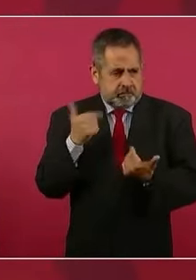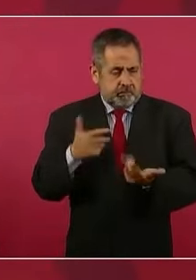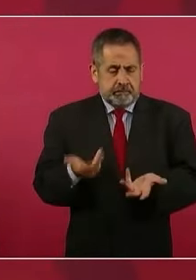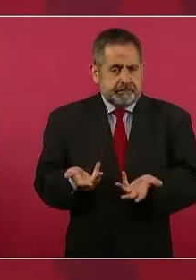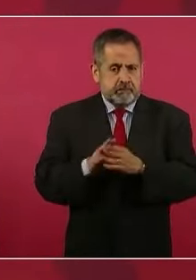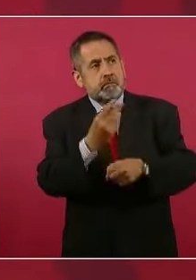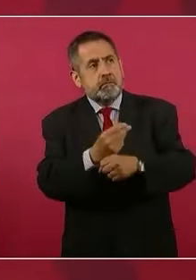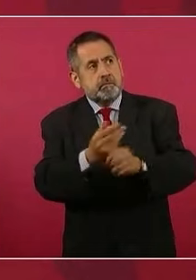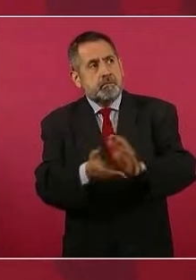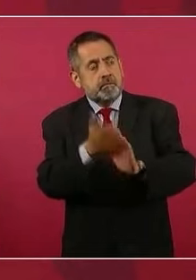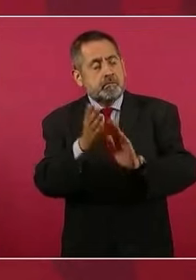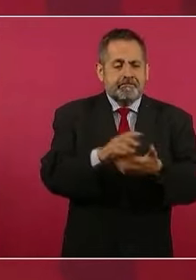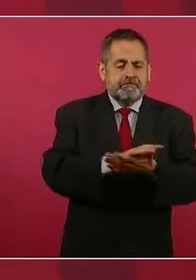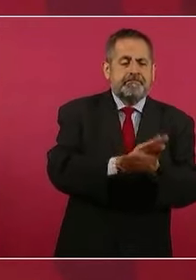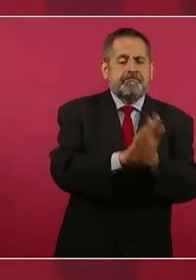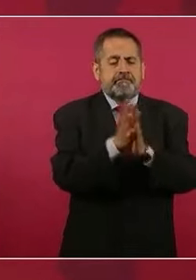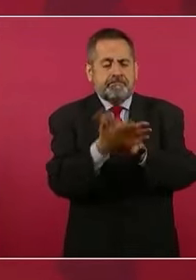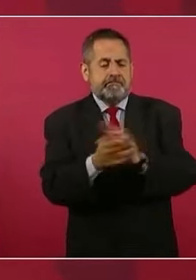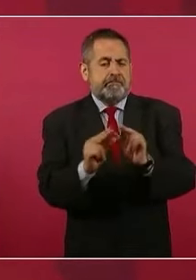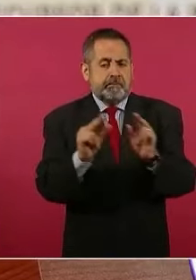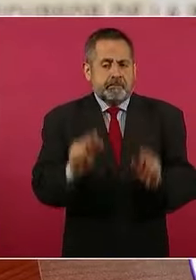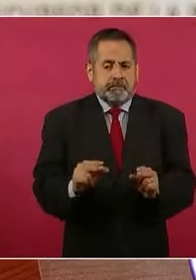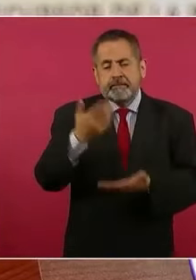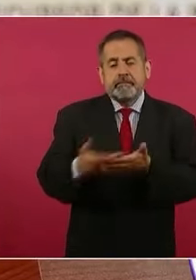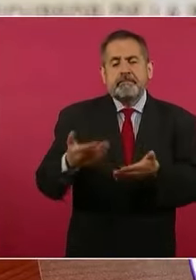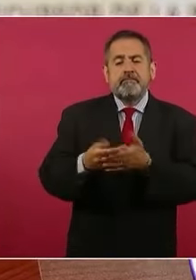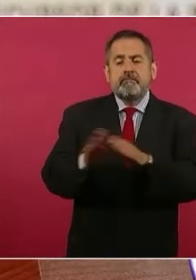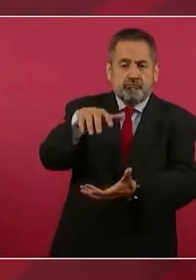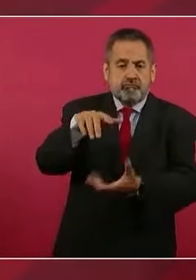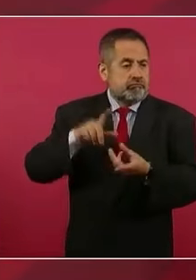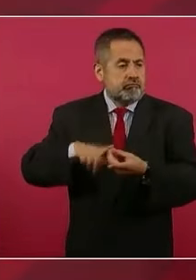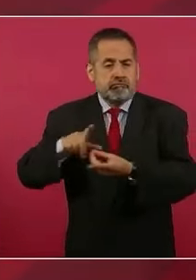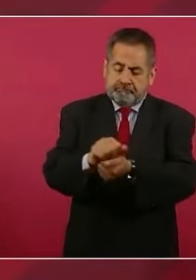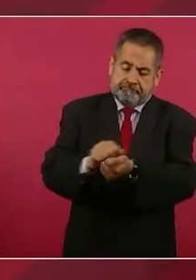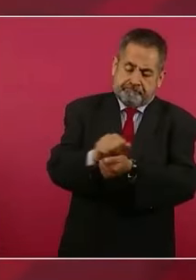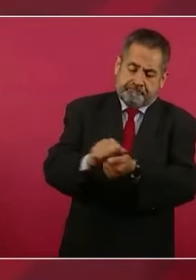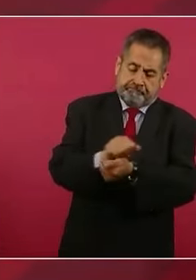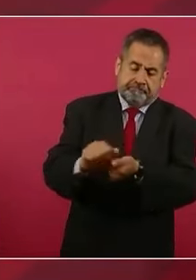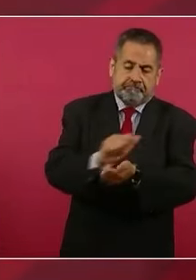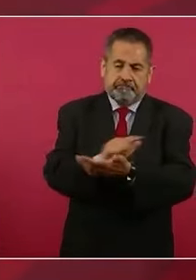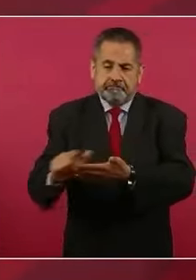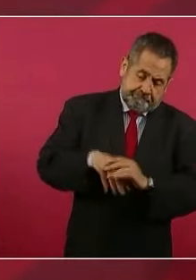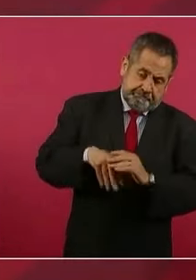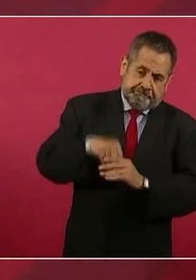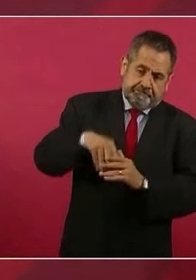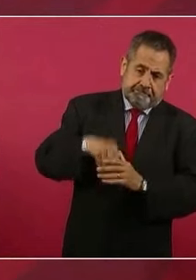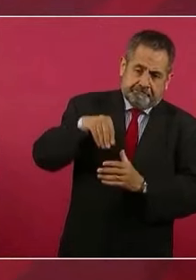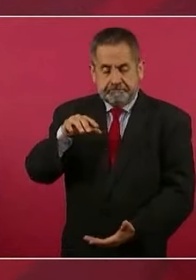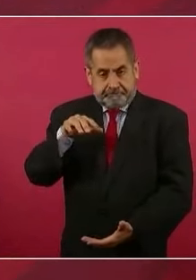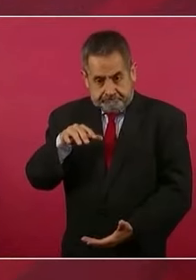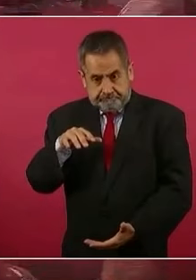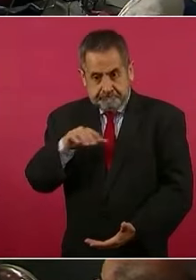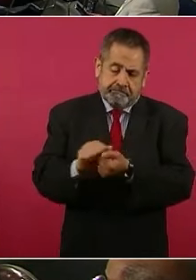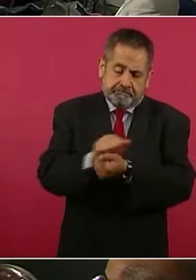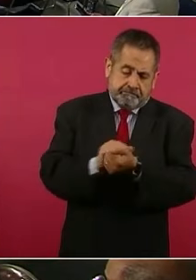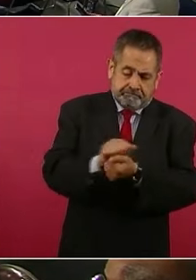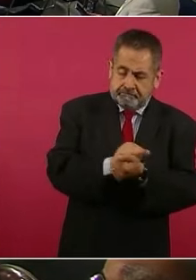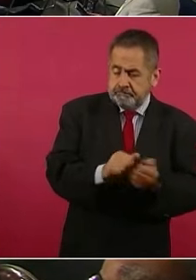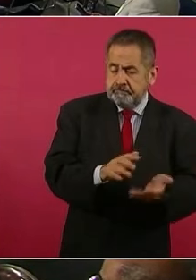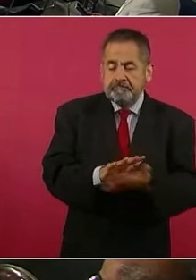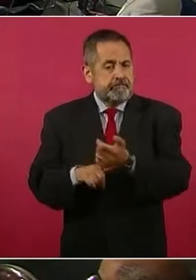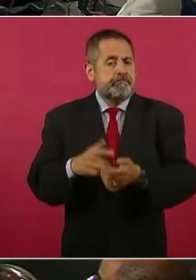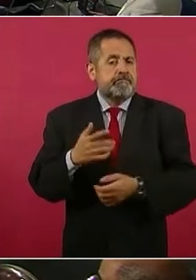se invirtió? ¿Cómo se procesa el petróleo crudo? Primero, extraerlo lleva tiempo, y luego procesarlo, y